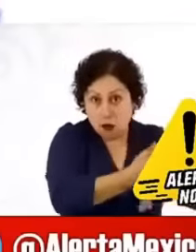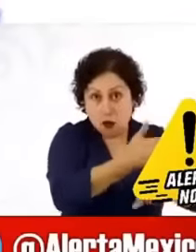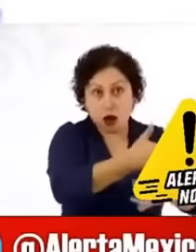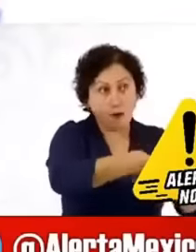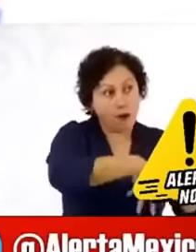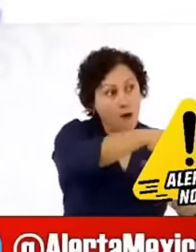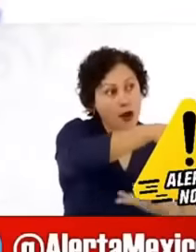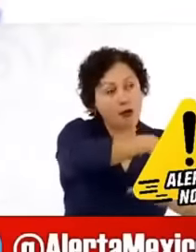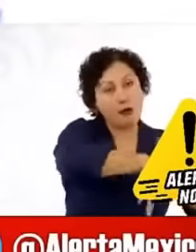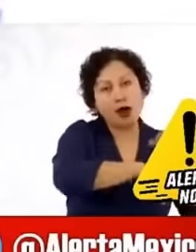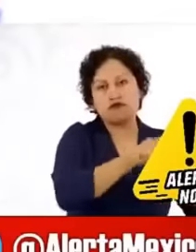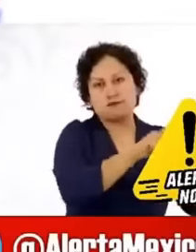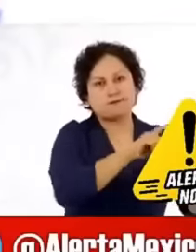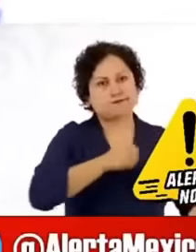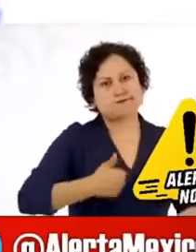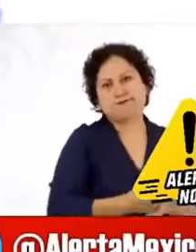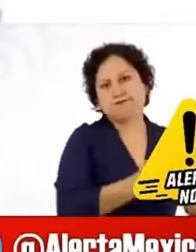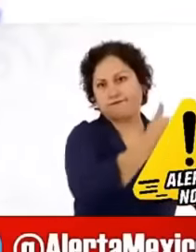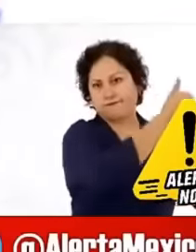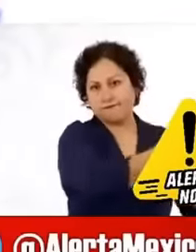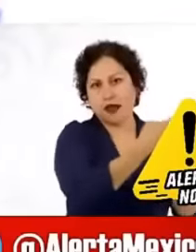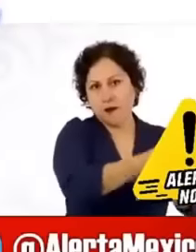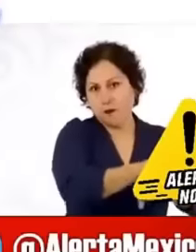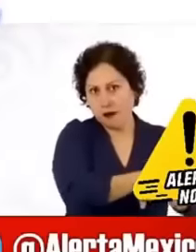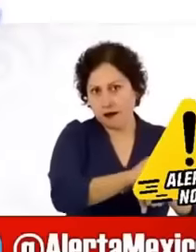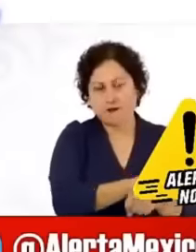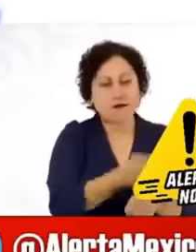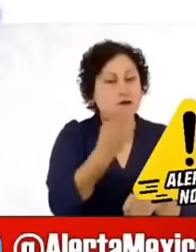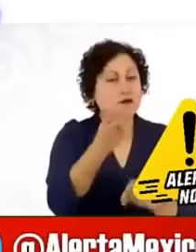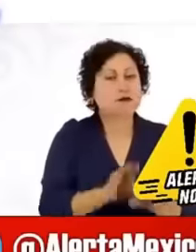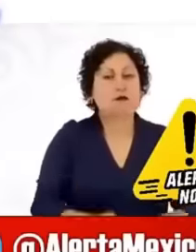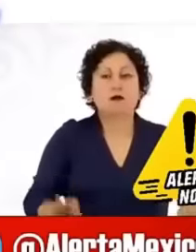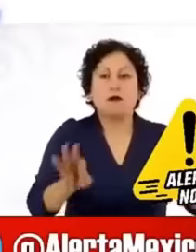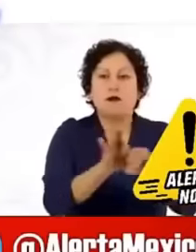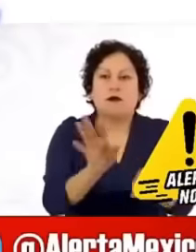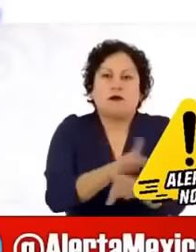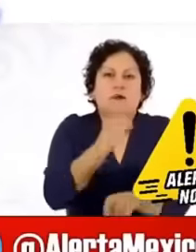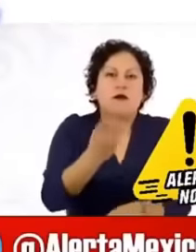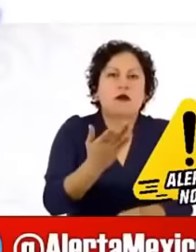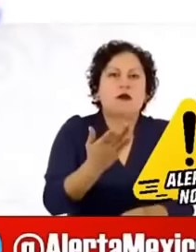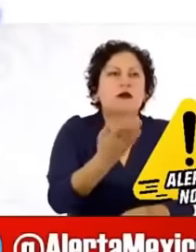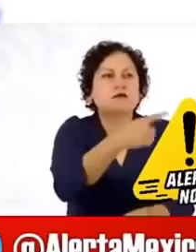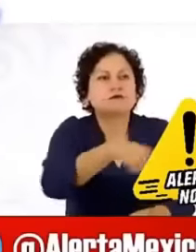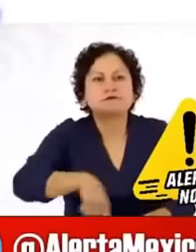fundamental, porque frente a lo que se ha hablado de las deportaciones,